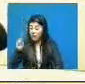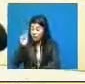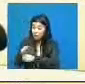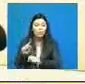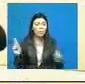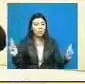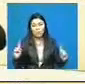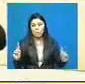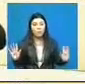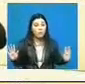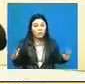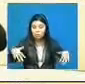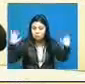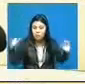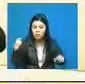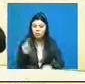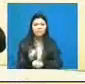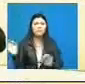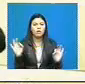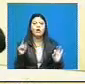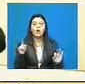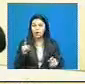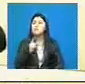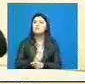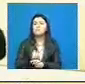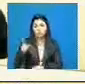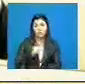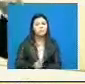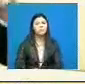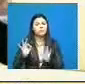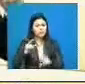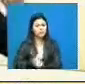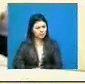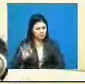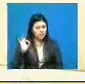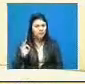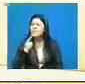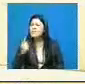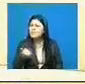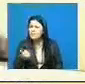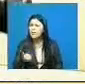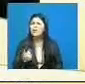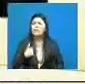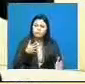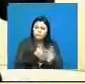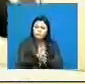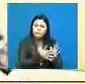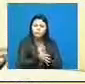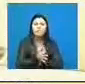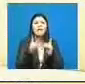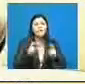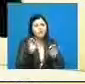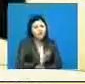Por el contrario, insisto en que se hizo lo correcto. Lo menciono simplemente para ilustrar que la